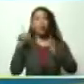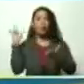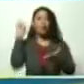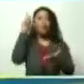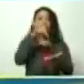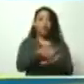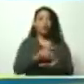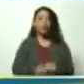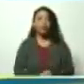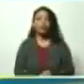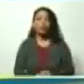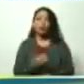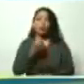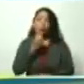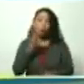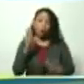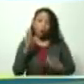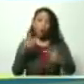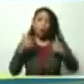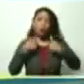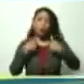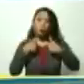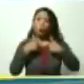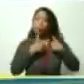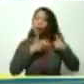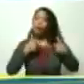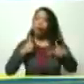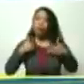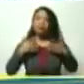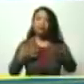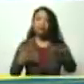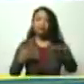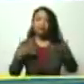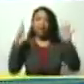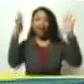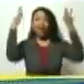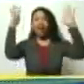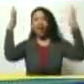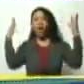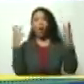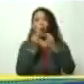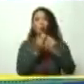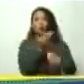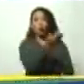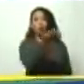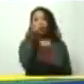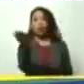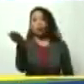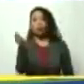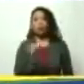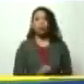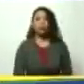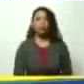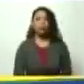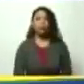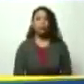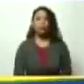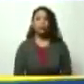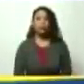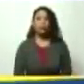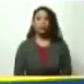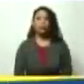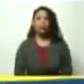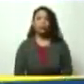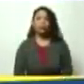bueno, yo quería celebrar con ustedes el éxito